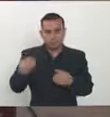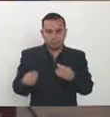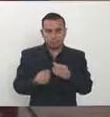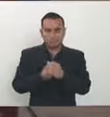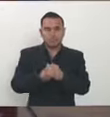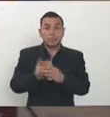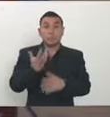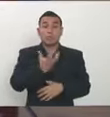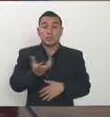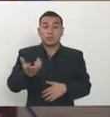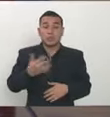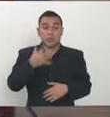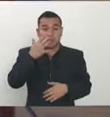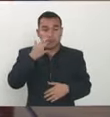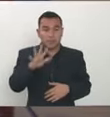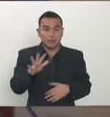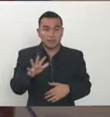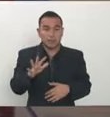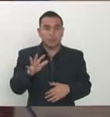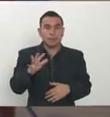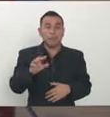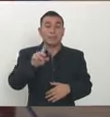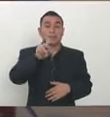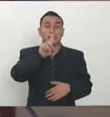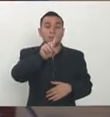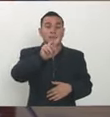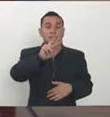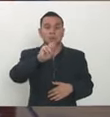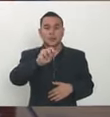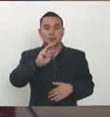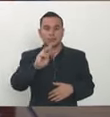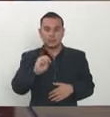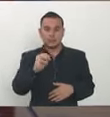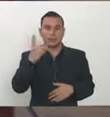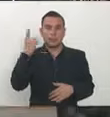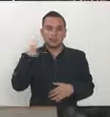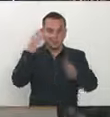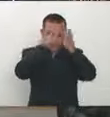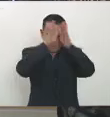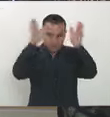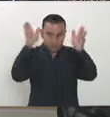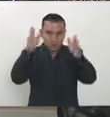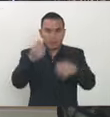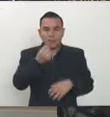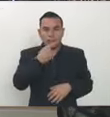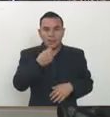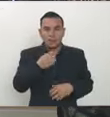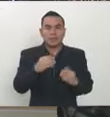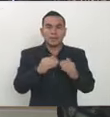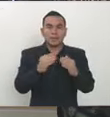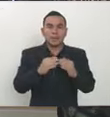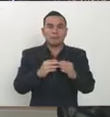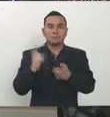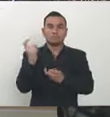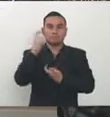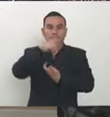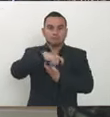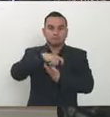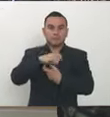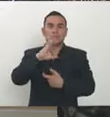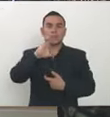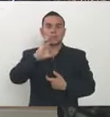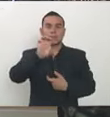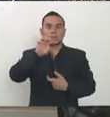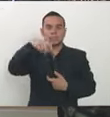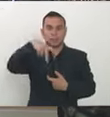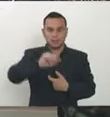la totalidad, me faltó dirección de medicamentos, la Defensoría para el Consumidor, etcétera, sepa, eso